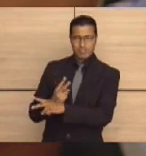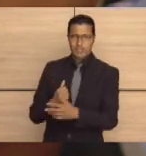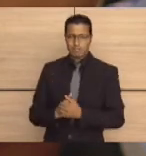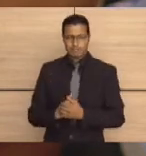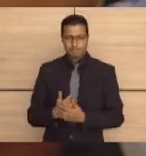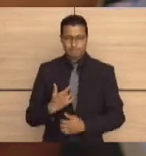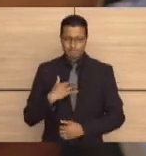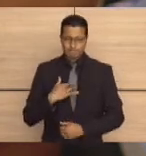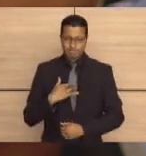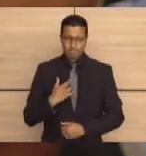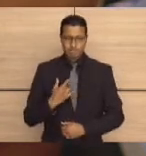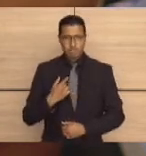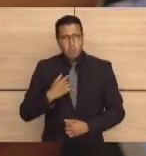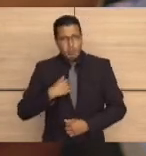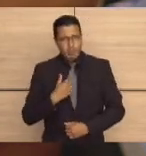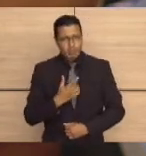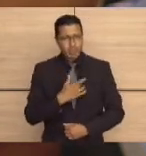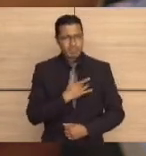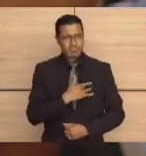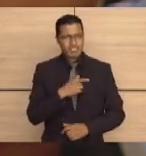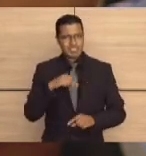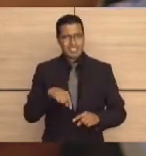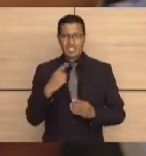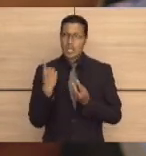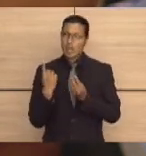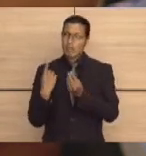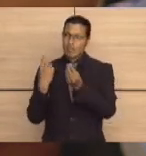que nuestra política, en cambio,